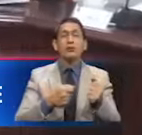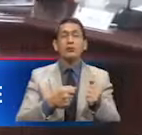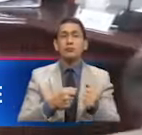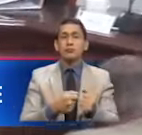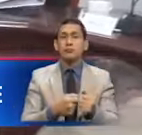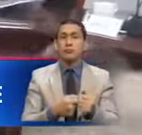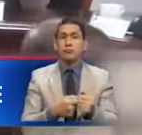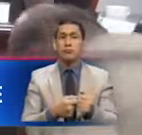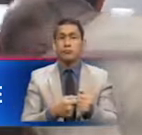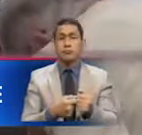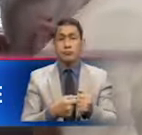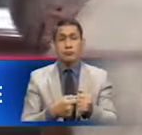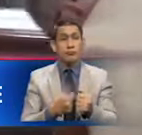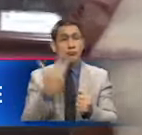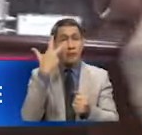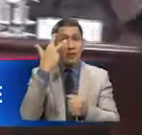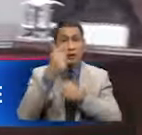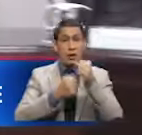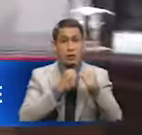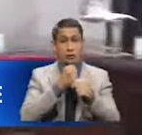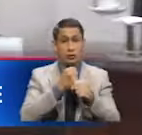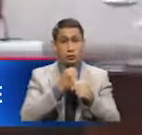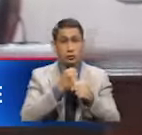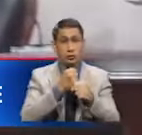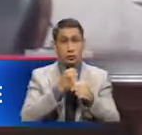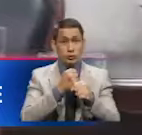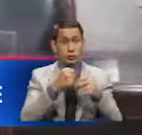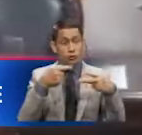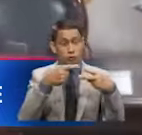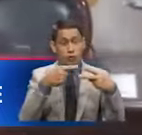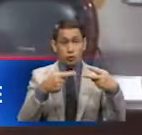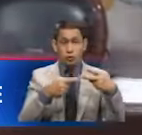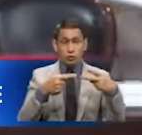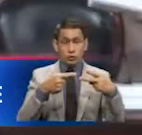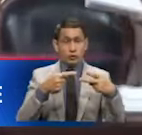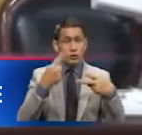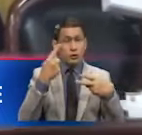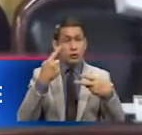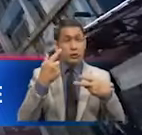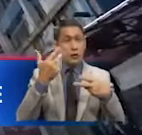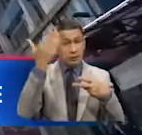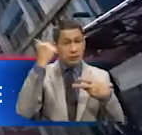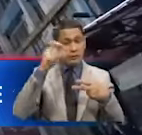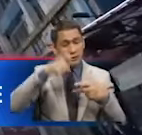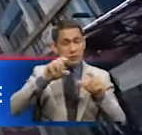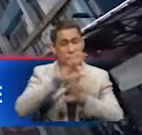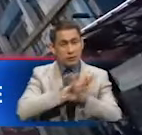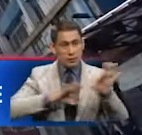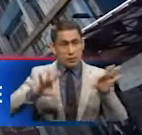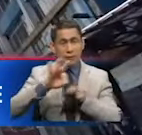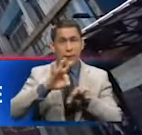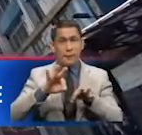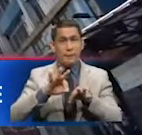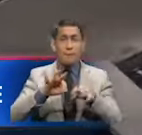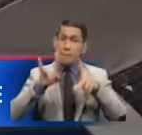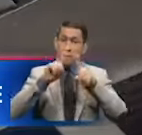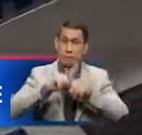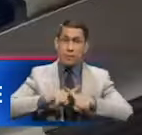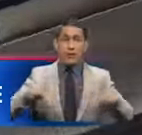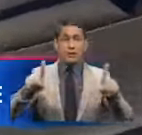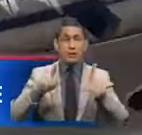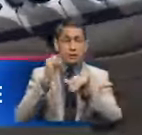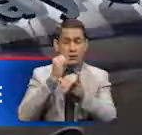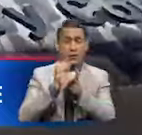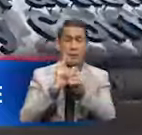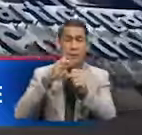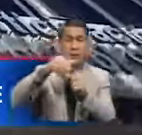Cabrera. Hace 3 años, 2 de ellos debieron ser reemplazados a través de un sorteo, pero el proceso en el CPCCS siempre